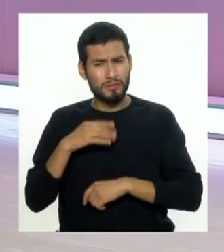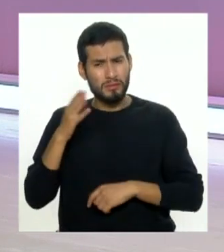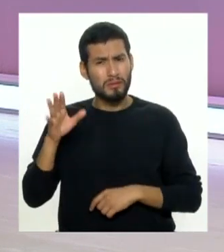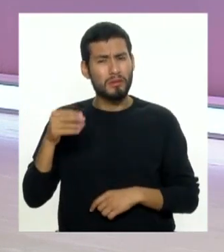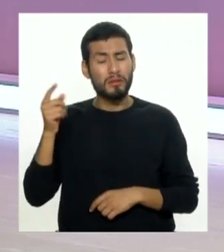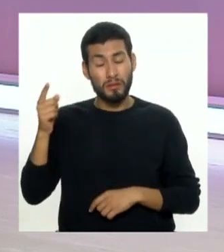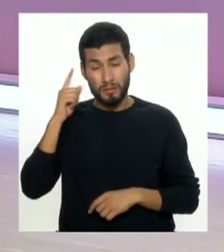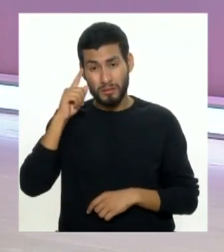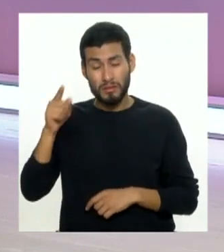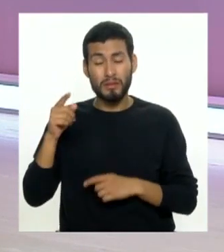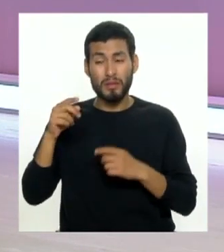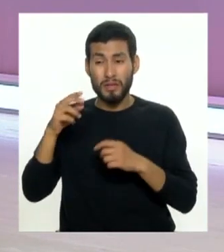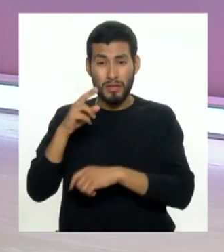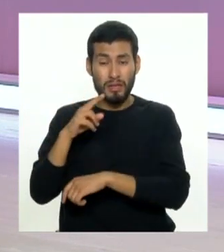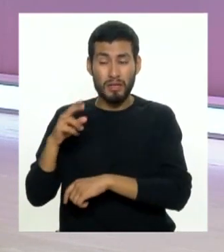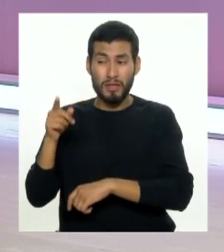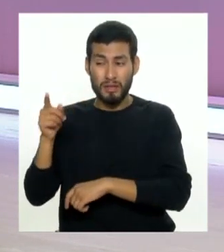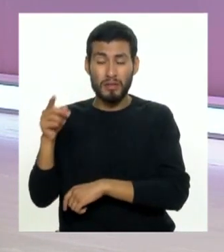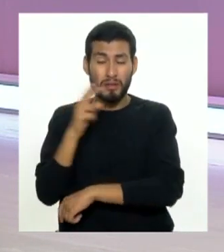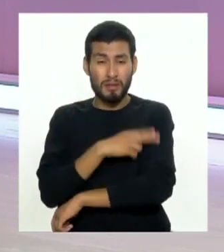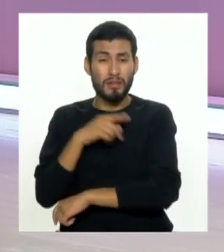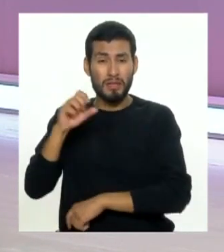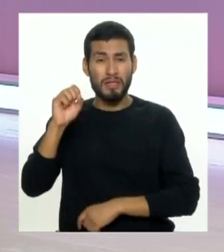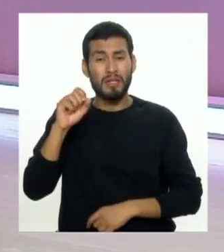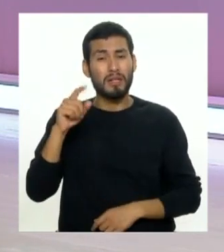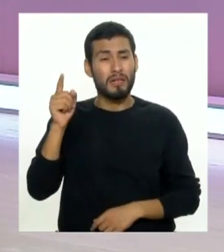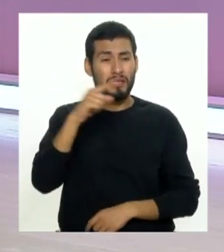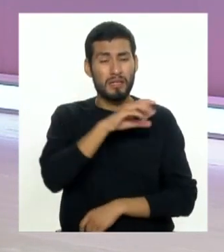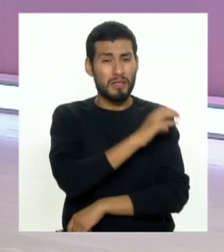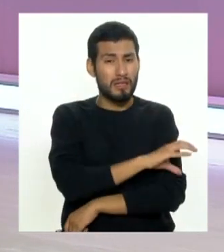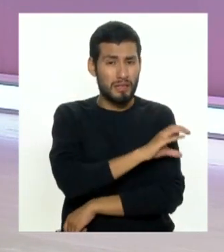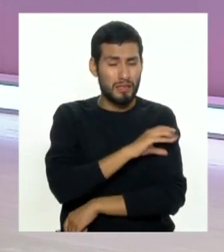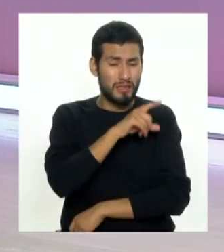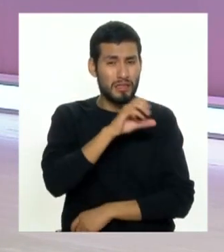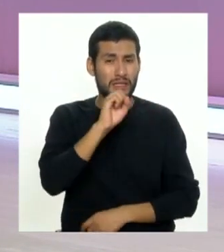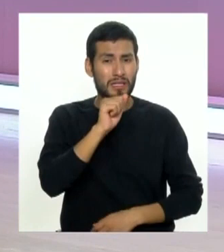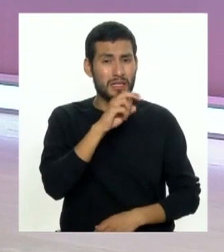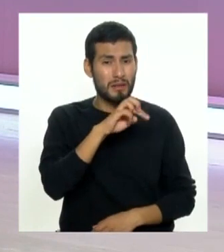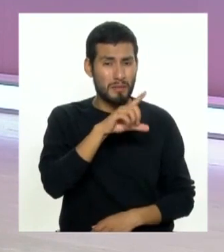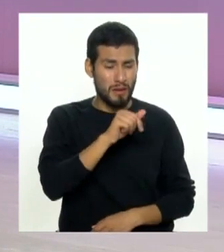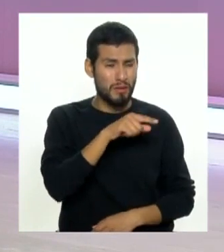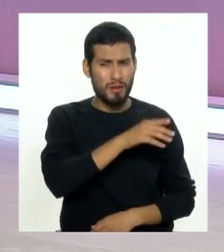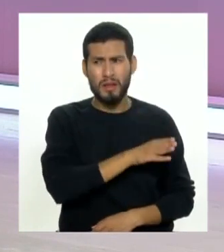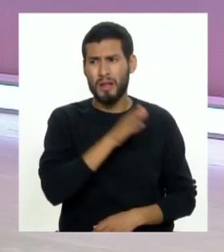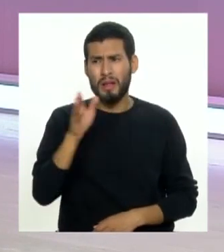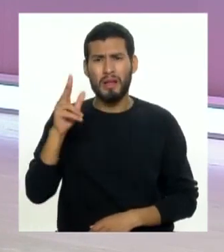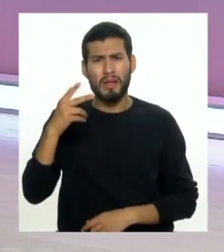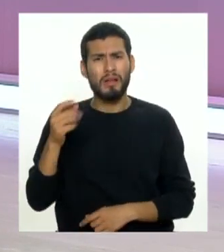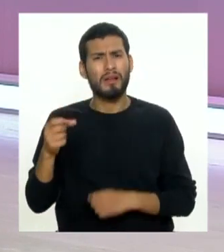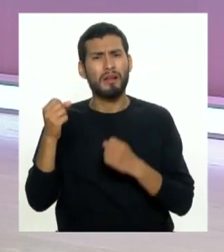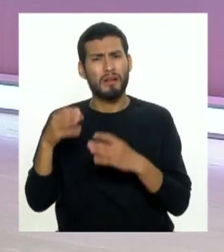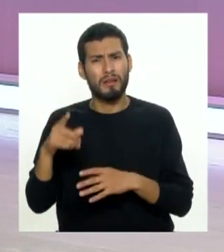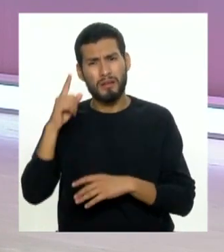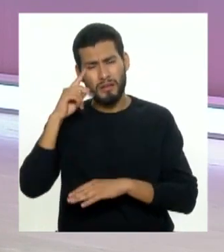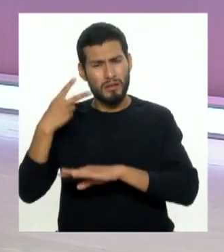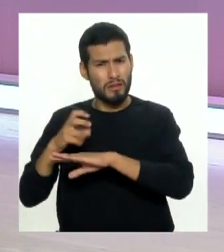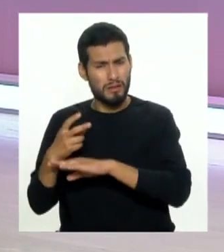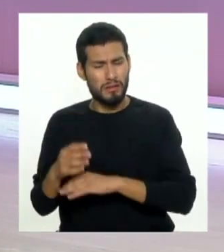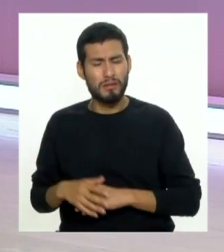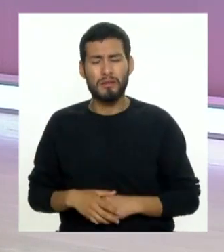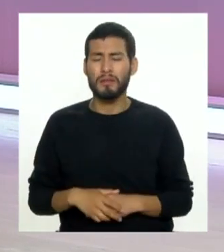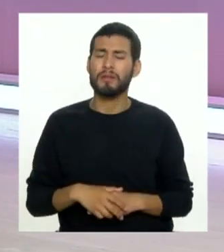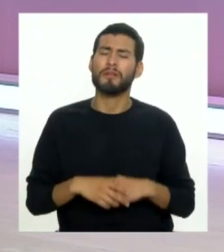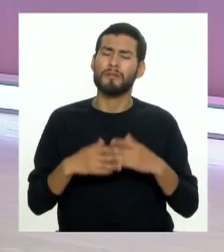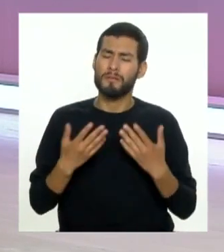porque lo llevamos de la clínica esta San Pablo corriendo hasta el instituto. Bueno, al tercer día falleció por los ataques de epilepsia.